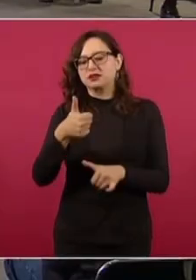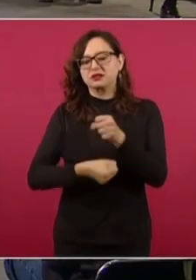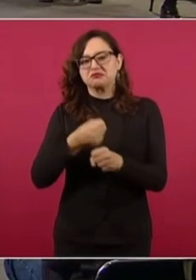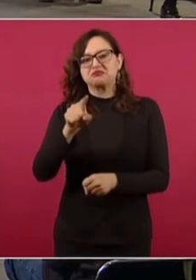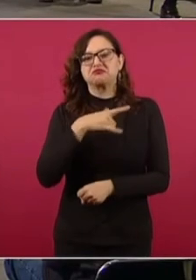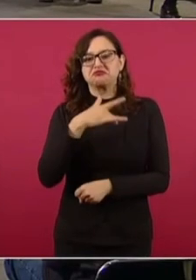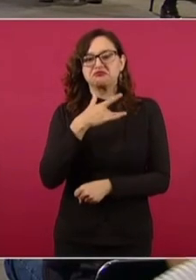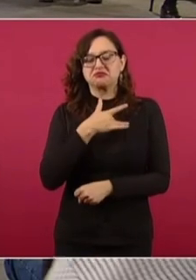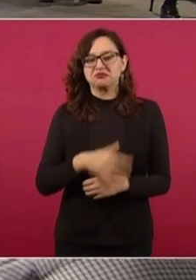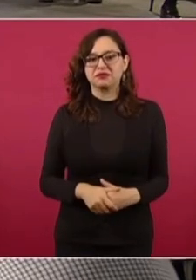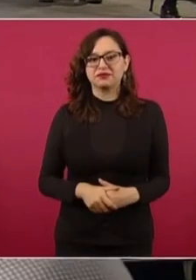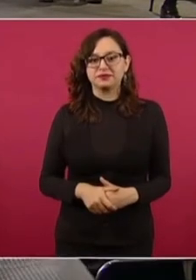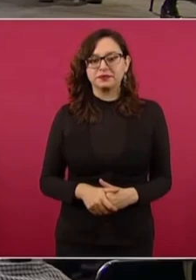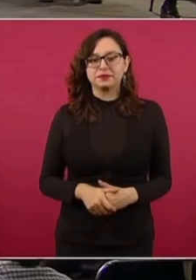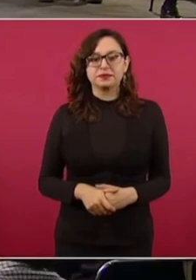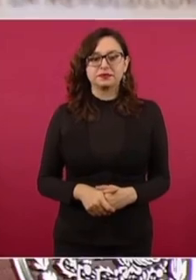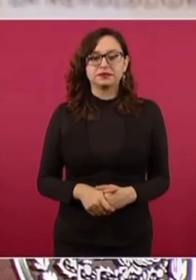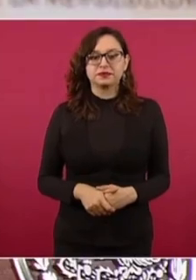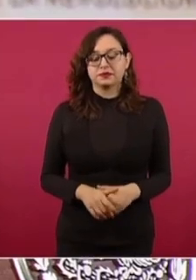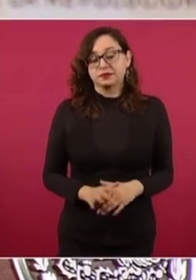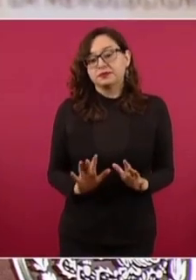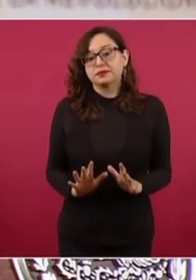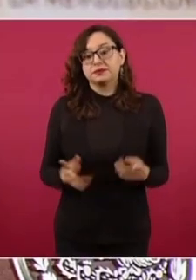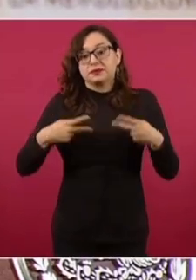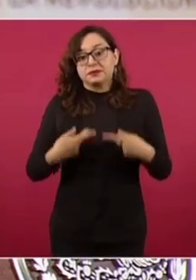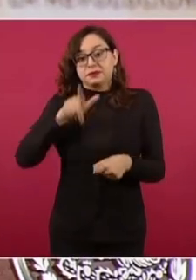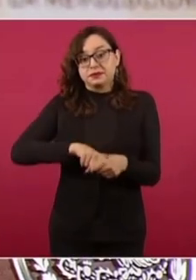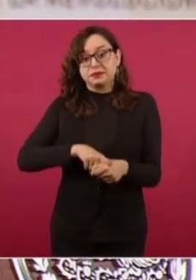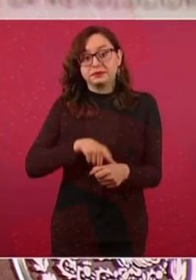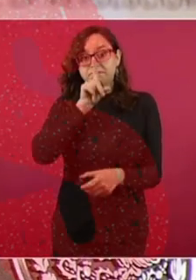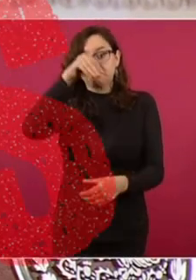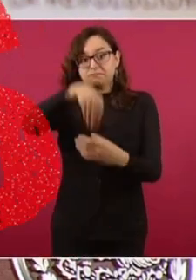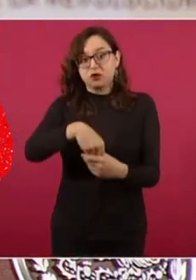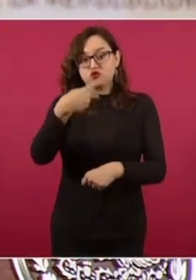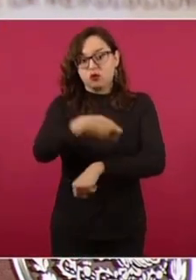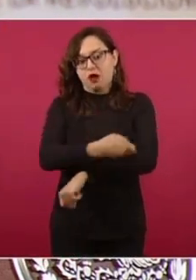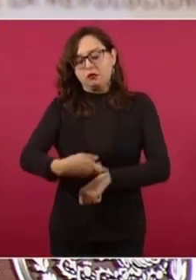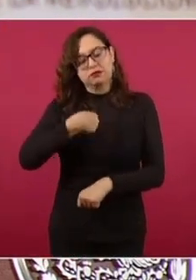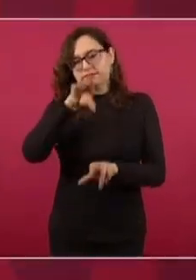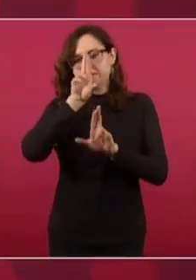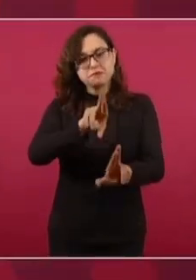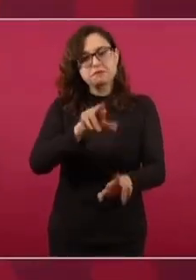sexenio. Siempre he sido respetuoso de la vida personal de mis adversarios. Siempre.